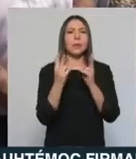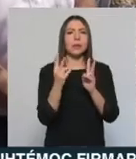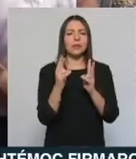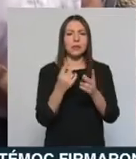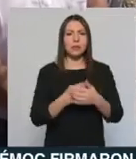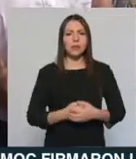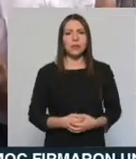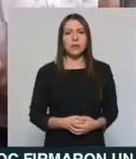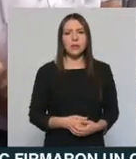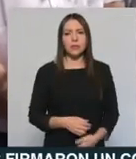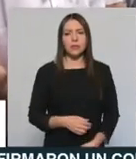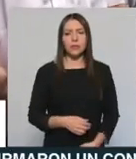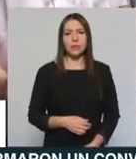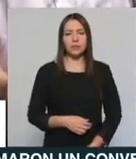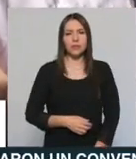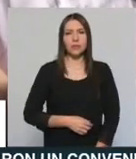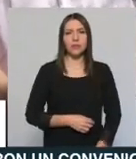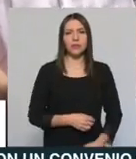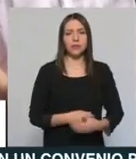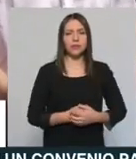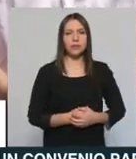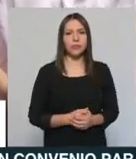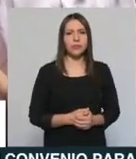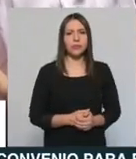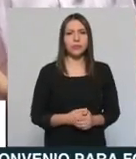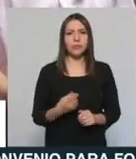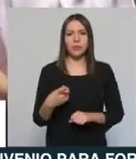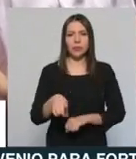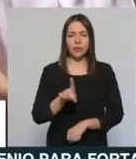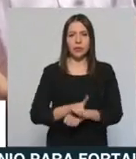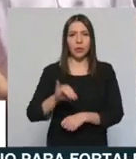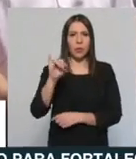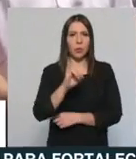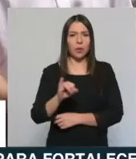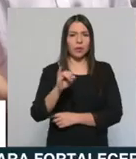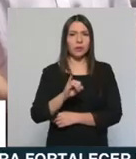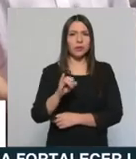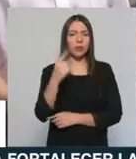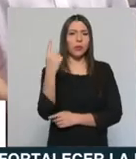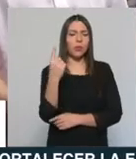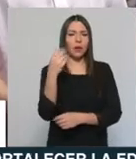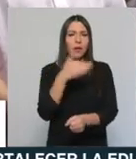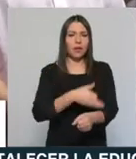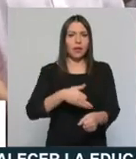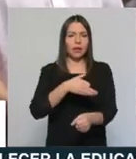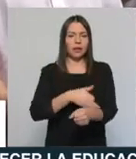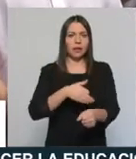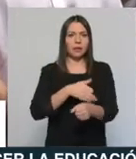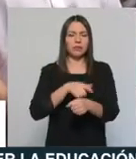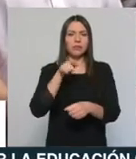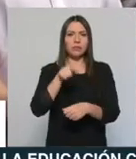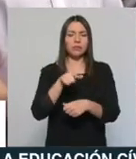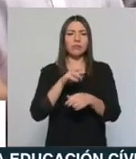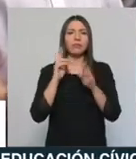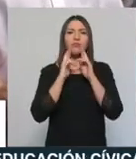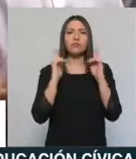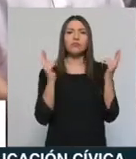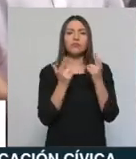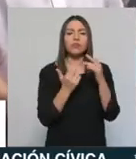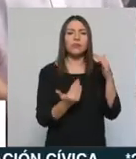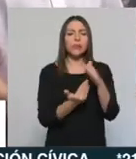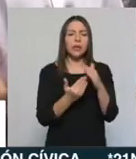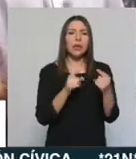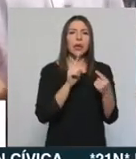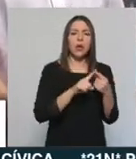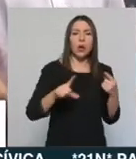armar el día jueves a la 1 de la tarde una mesa técnica entre